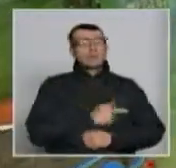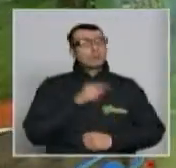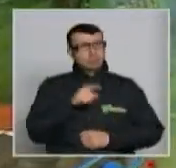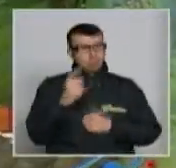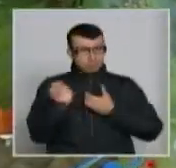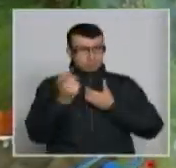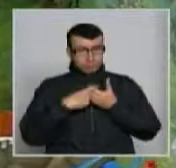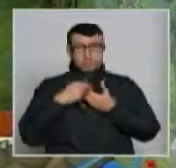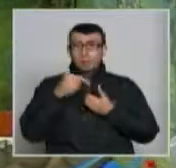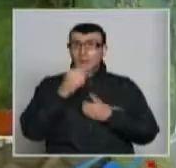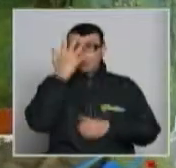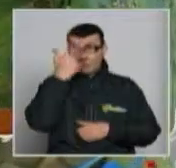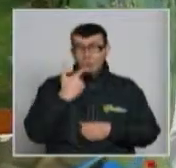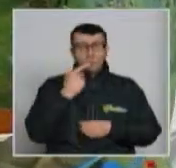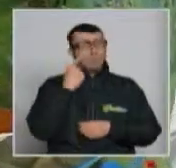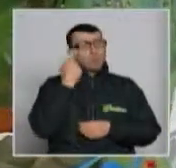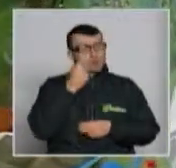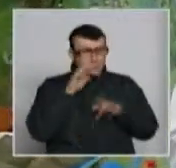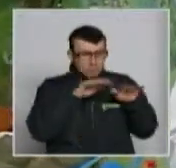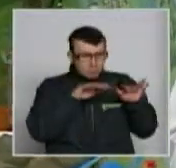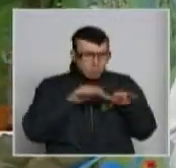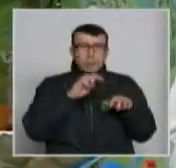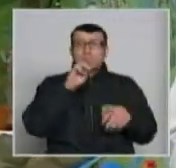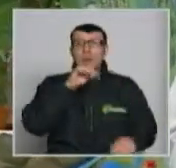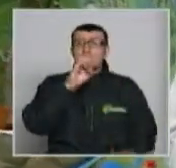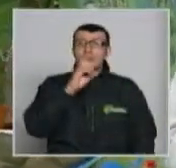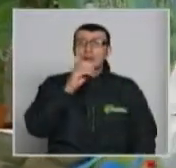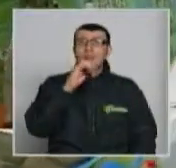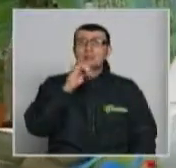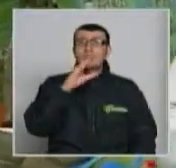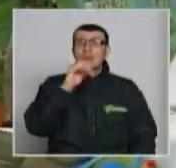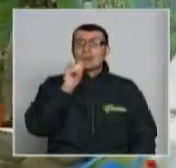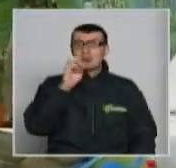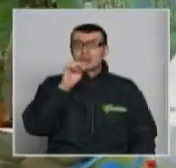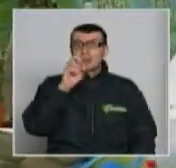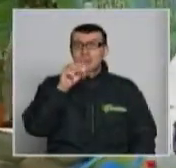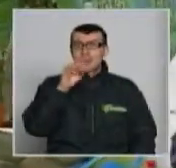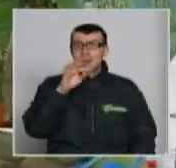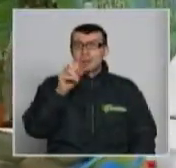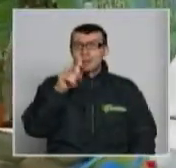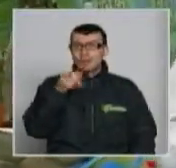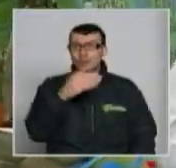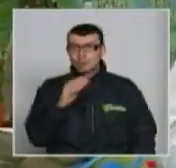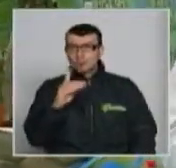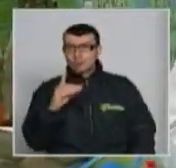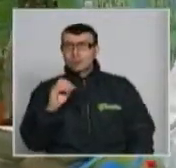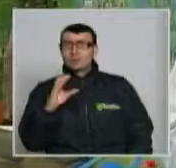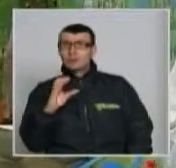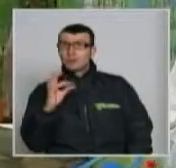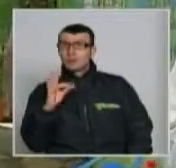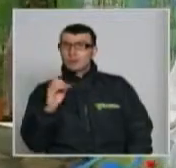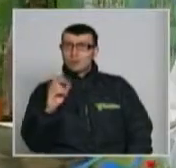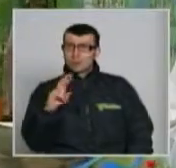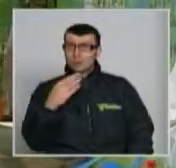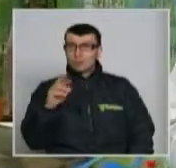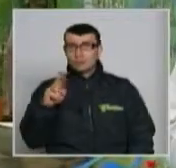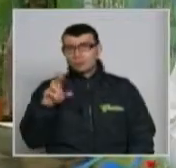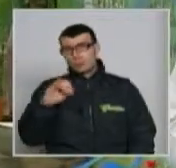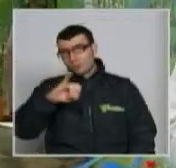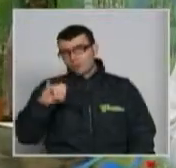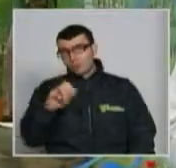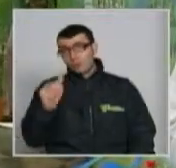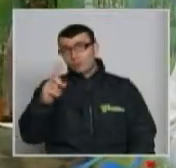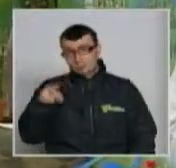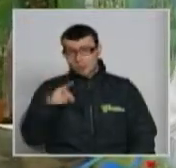sigan en Facebook, busquen Medicamentos Dr. Rojas. Allí permanentemente los estamos acompañando